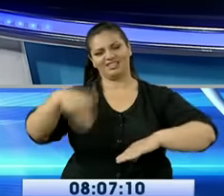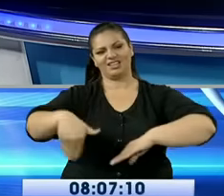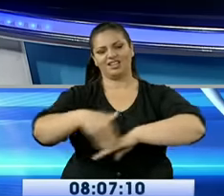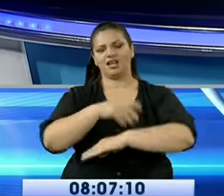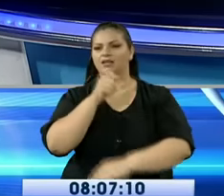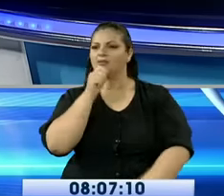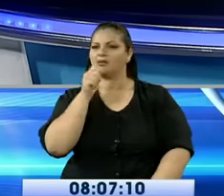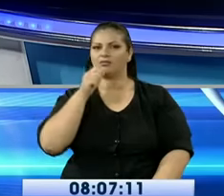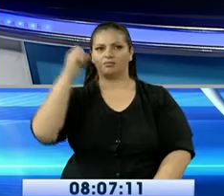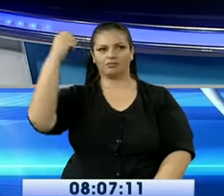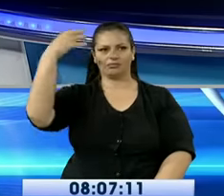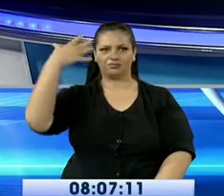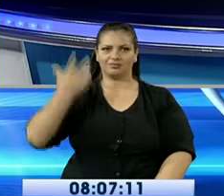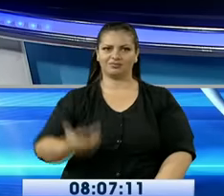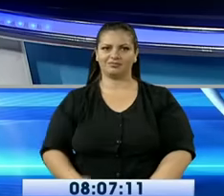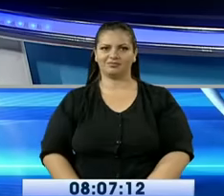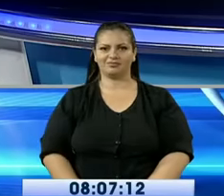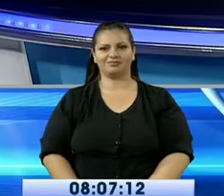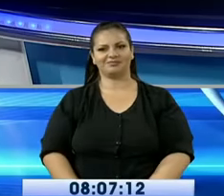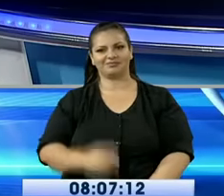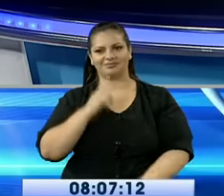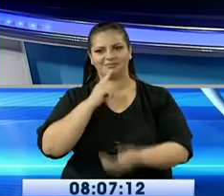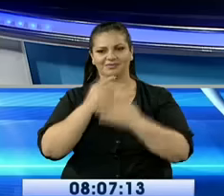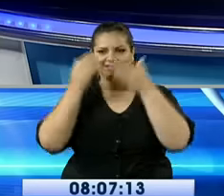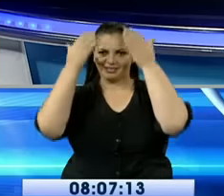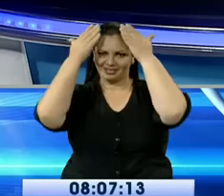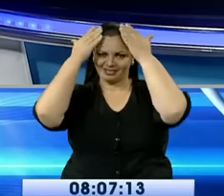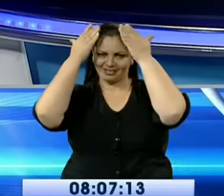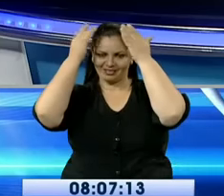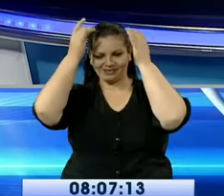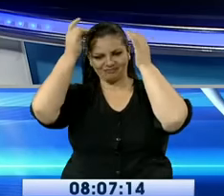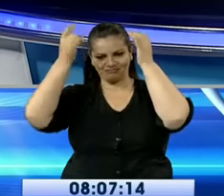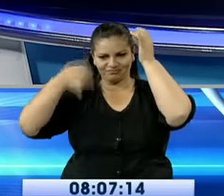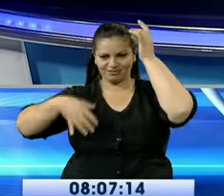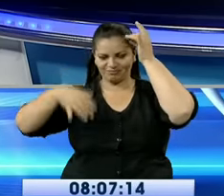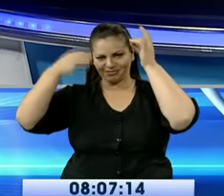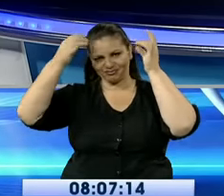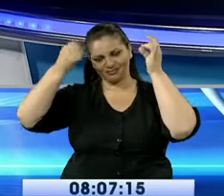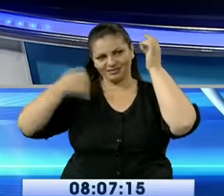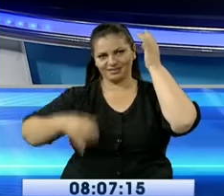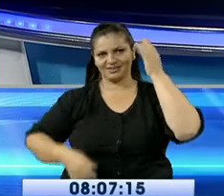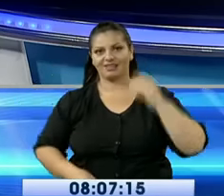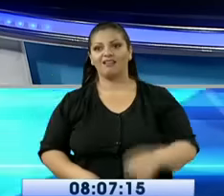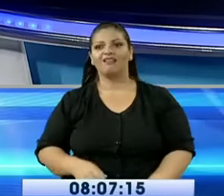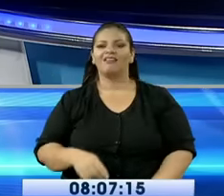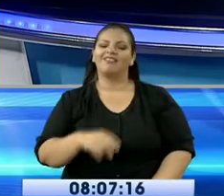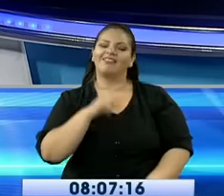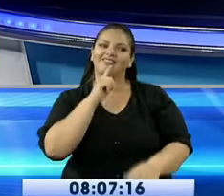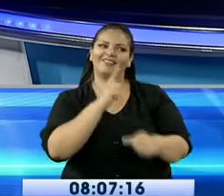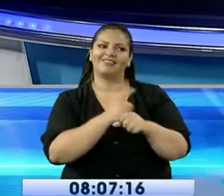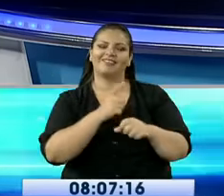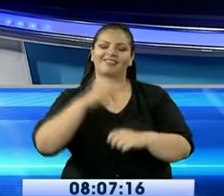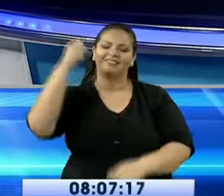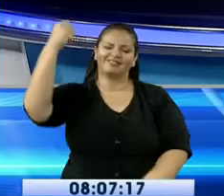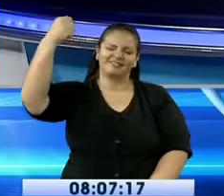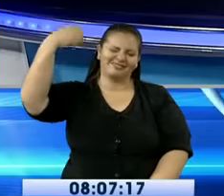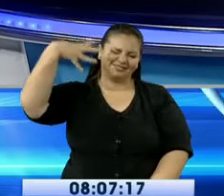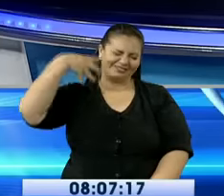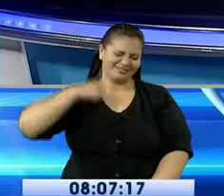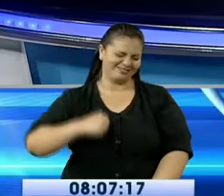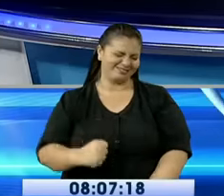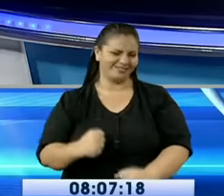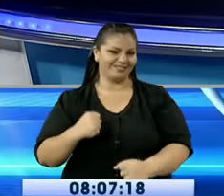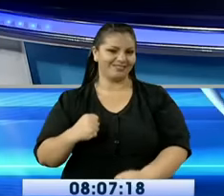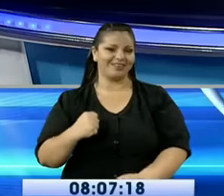no se te cae el bijao, pues no, no. Oye, estos días, estos últimos días... Ha estado bravo. Han sido infernales. Sí, fuerte, terrible. Fuerte.